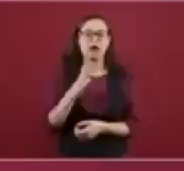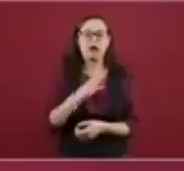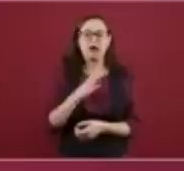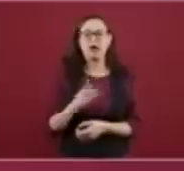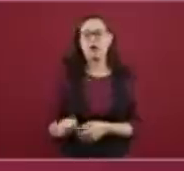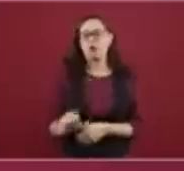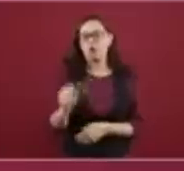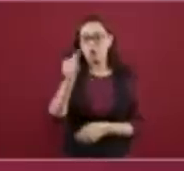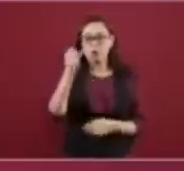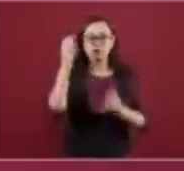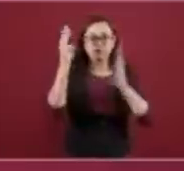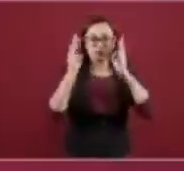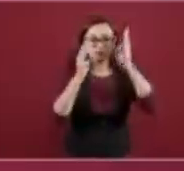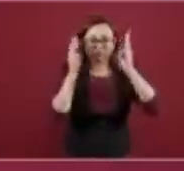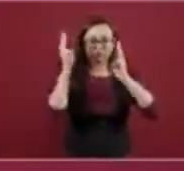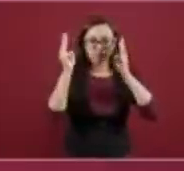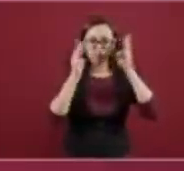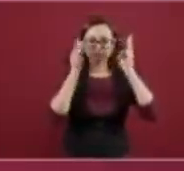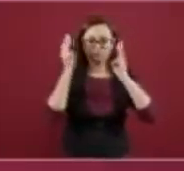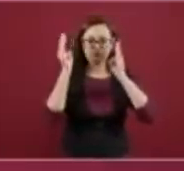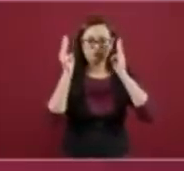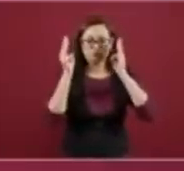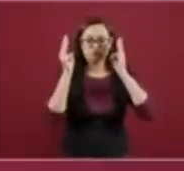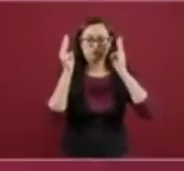11 museos, existen